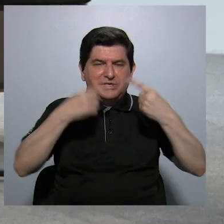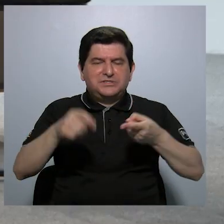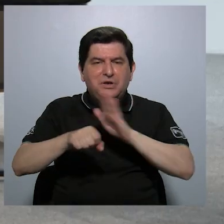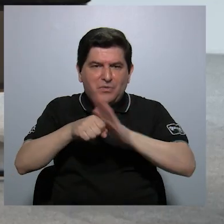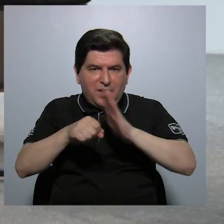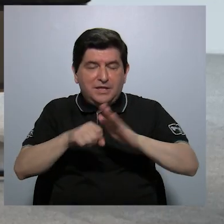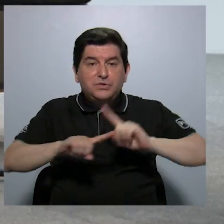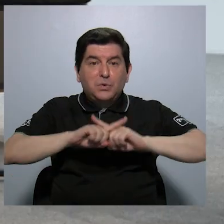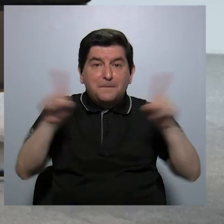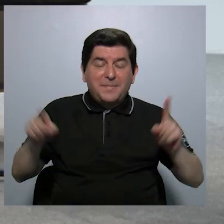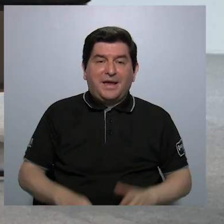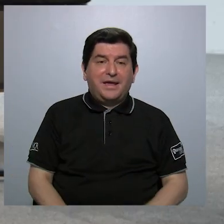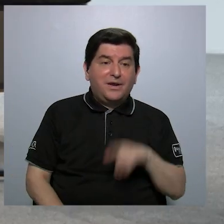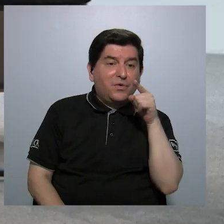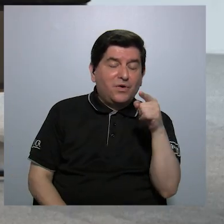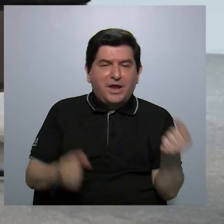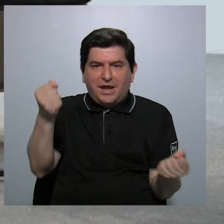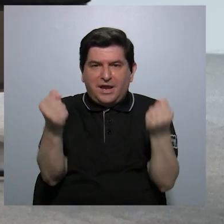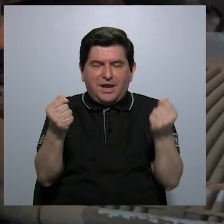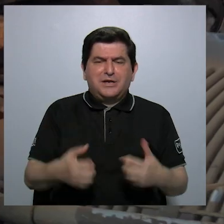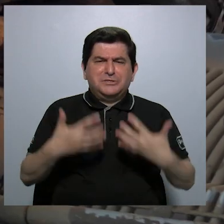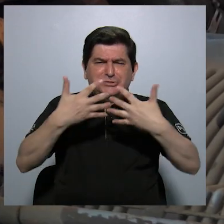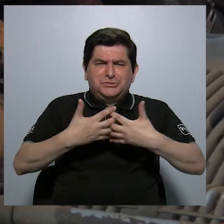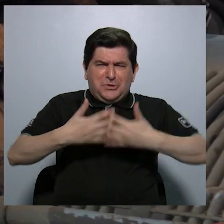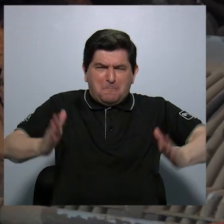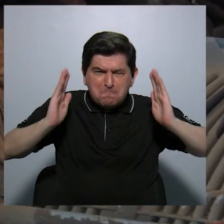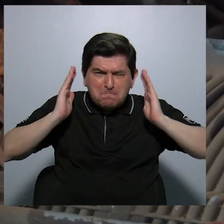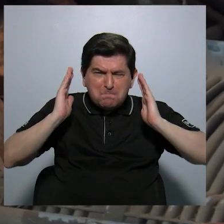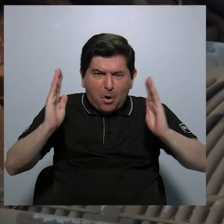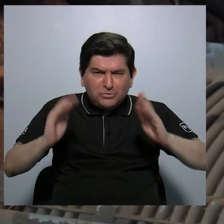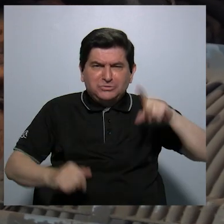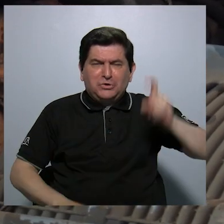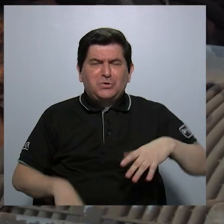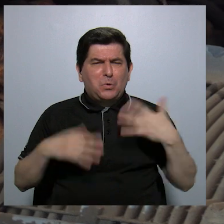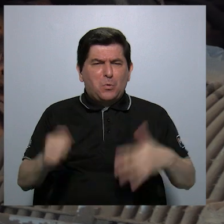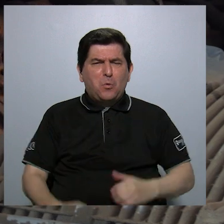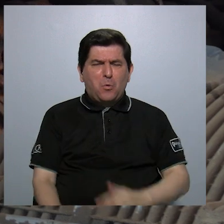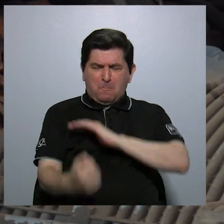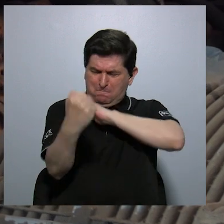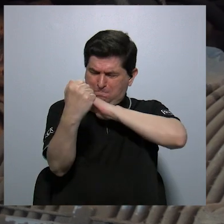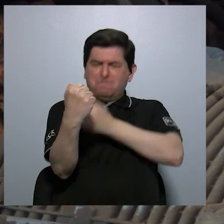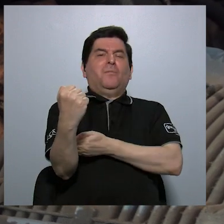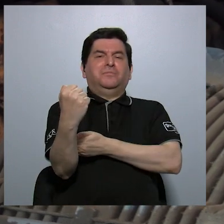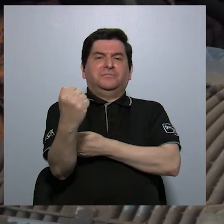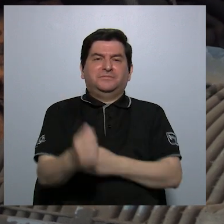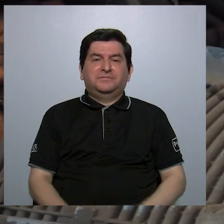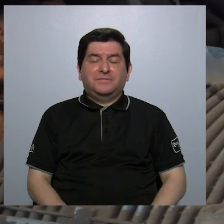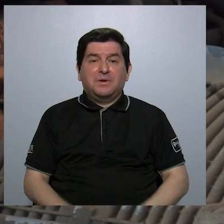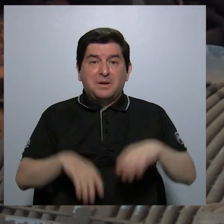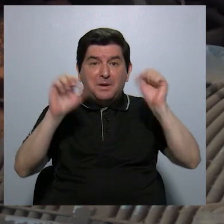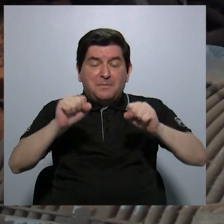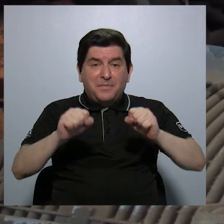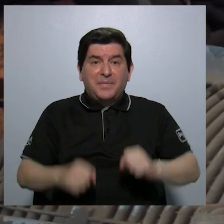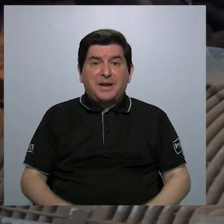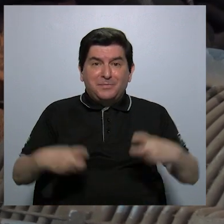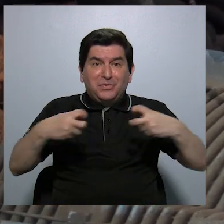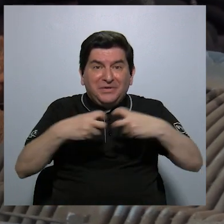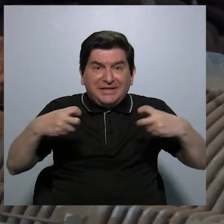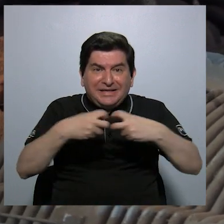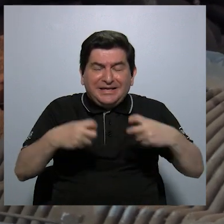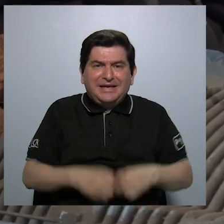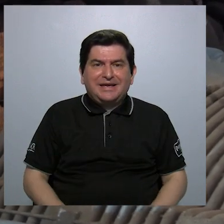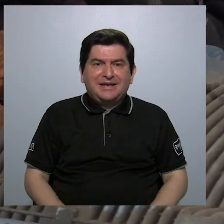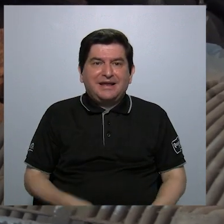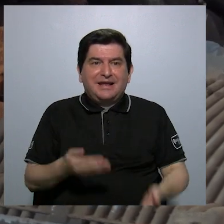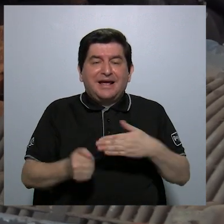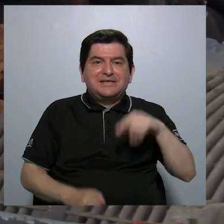estos camiones, al utilizar motores muy grandes, necesitan mucha potencia. Entonces, para cargarlo se necesita